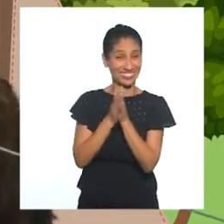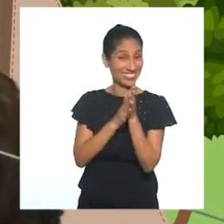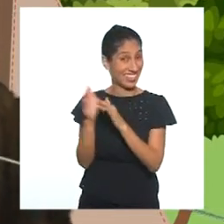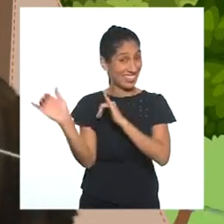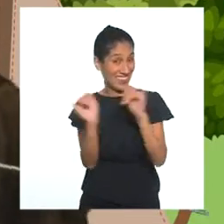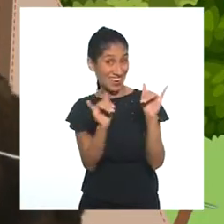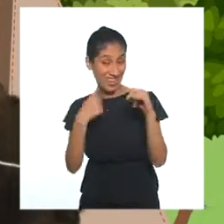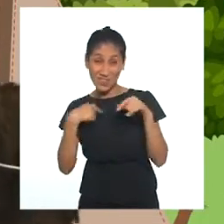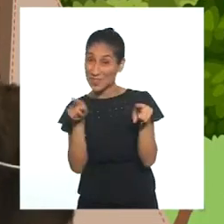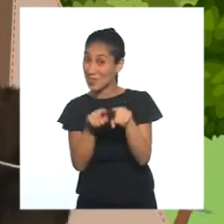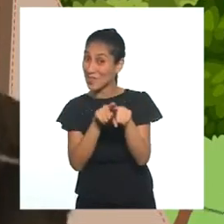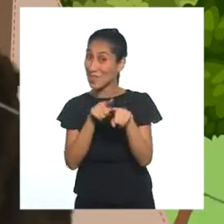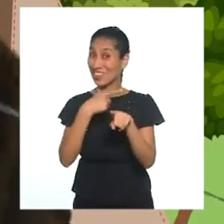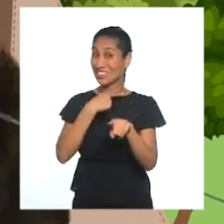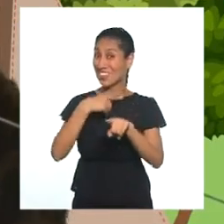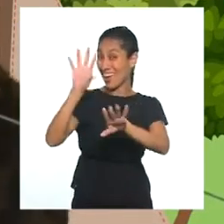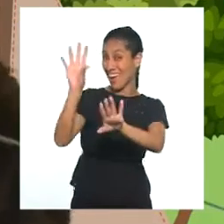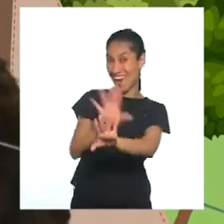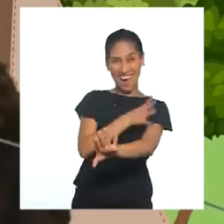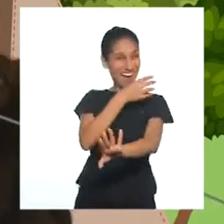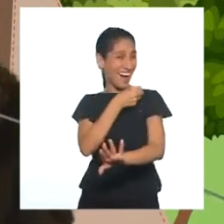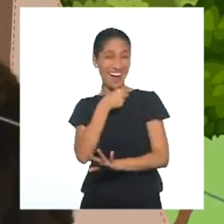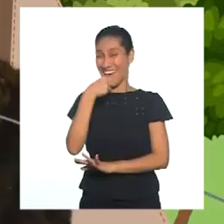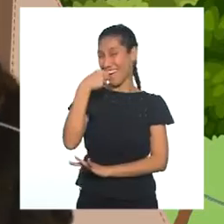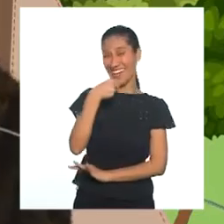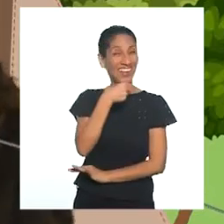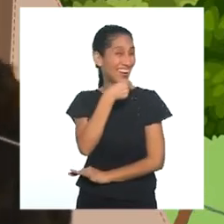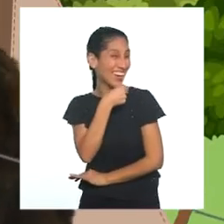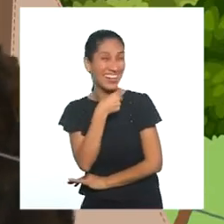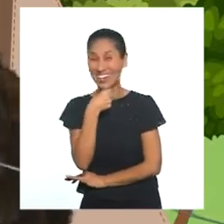Igual a mí también me gusta cantar.